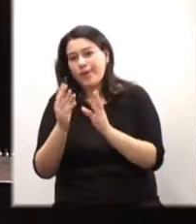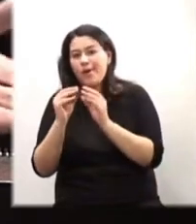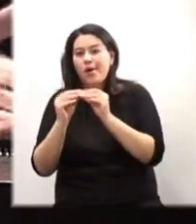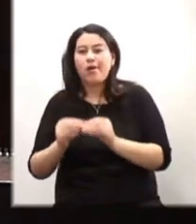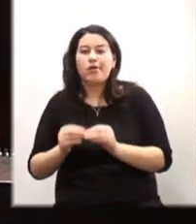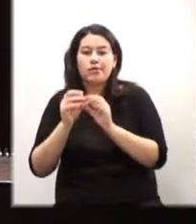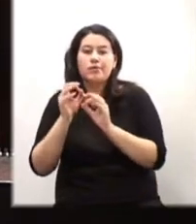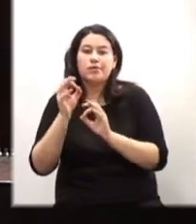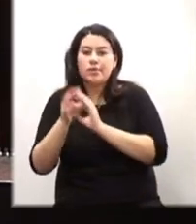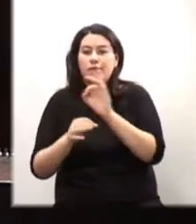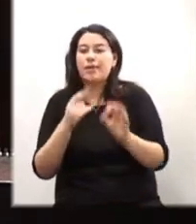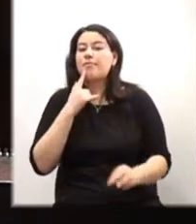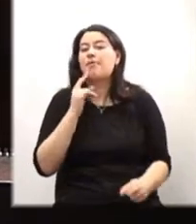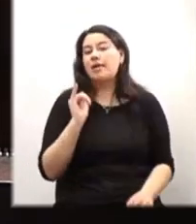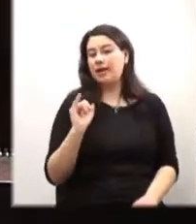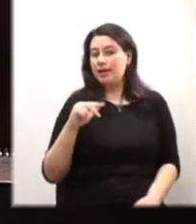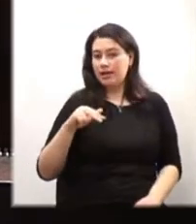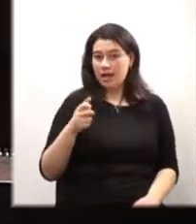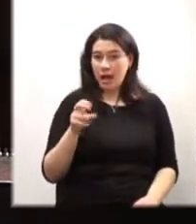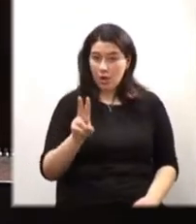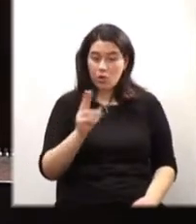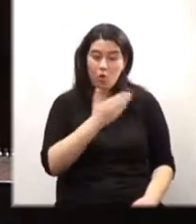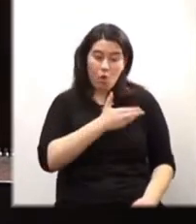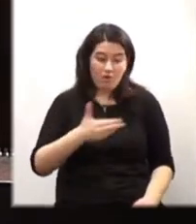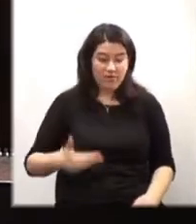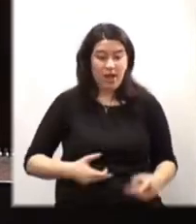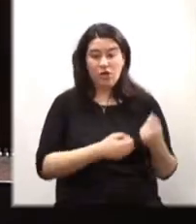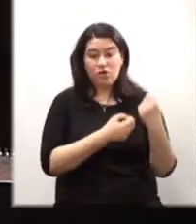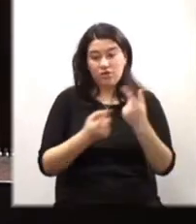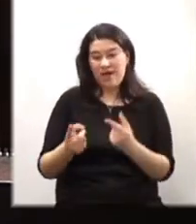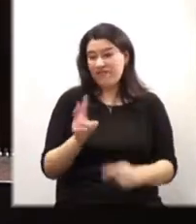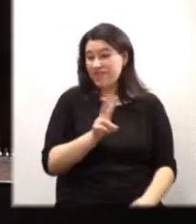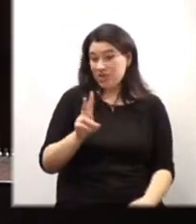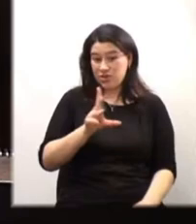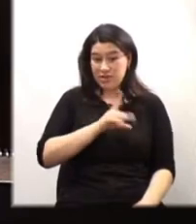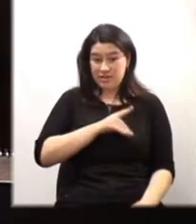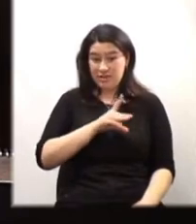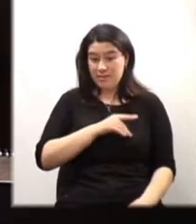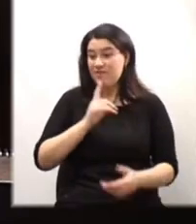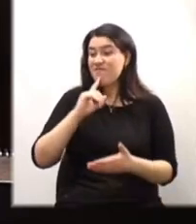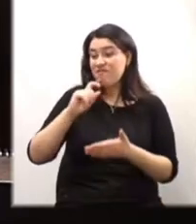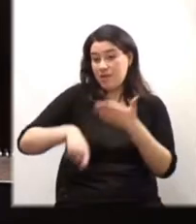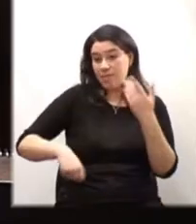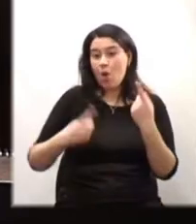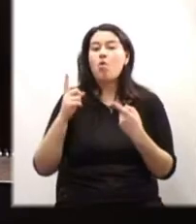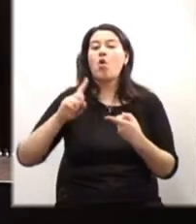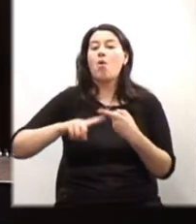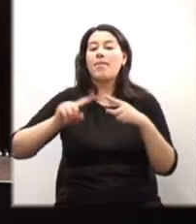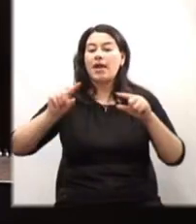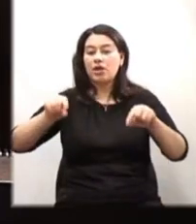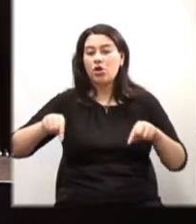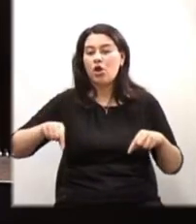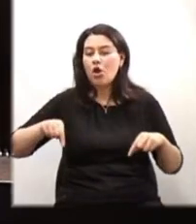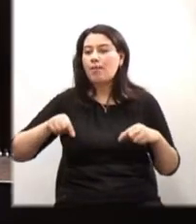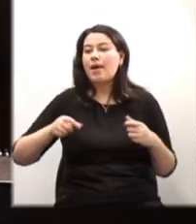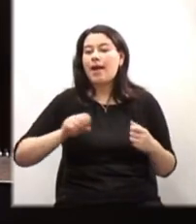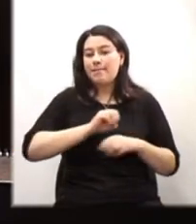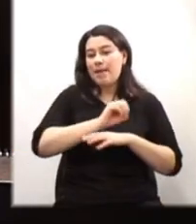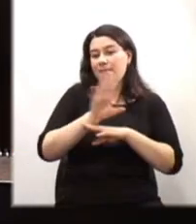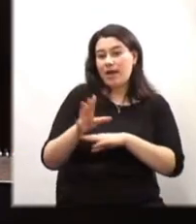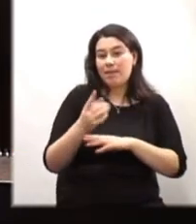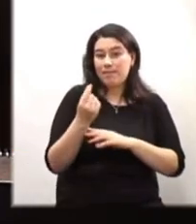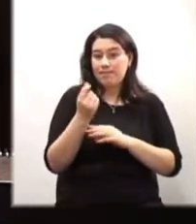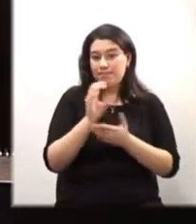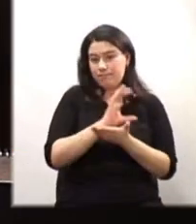ejemplo de INAU, donde el gobierno le da el 22 de diciembre, firma el convenio para transferirle los